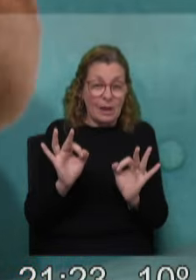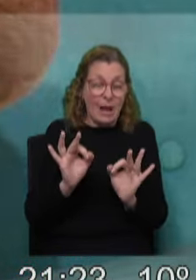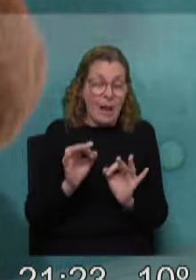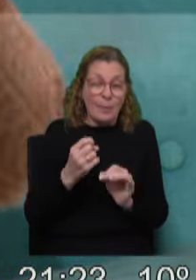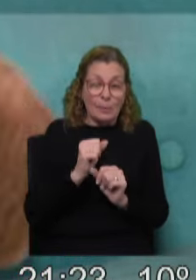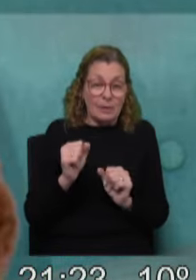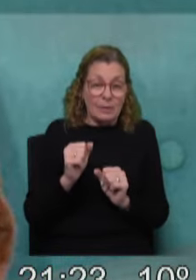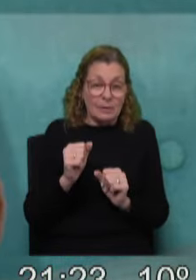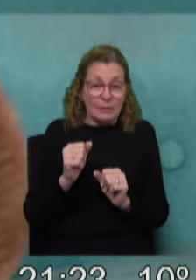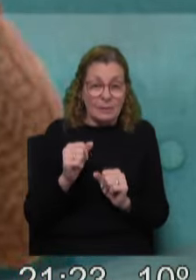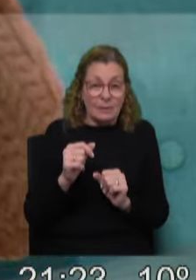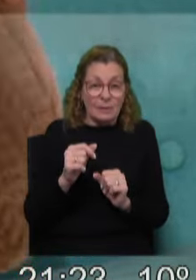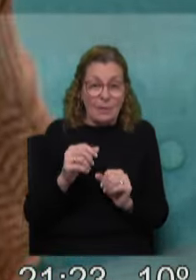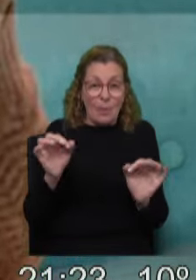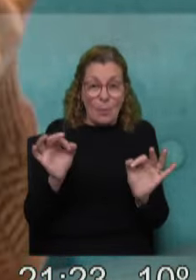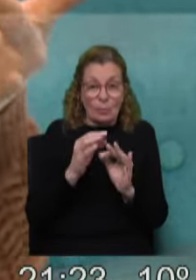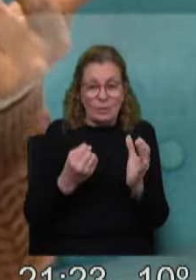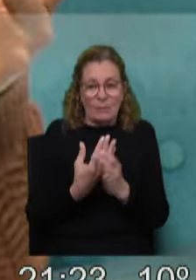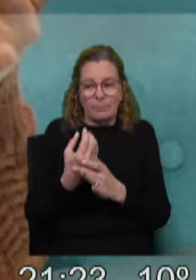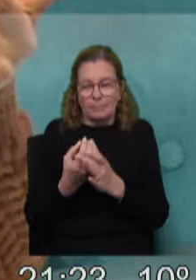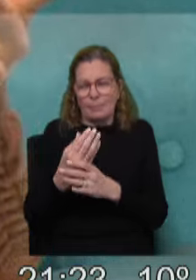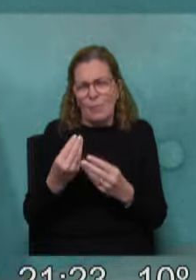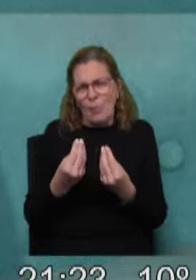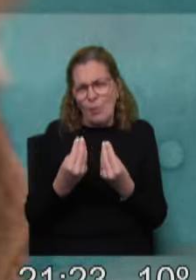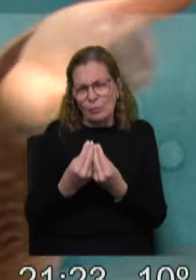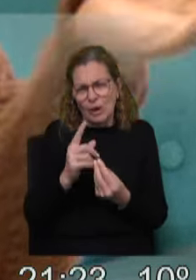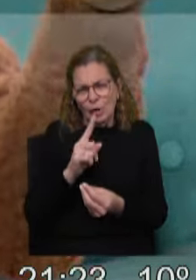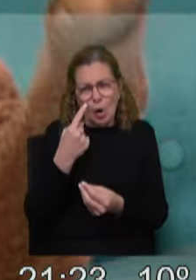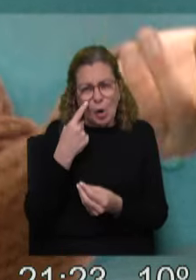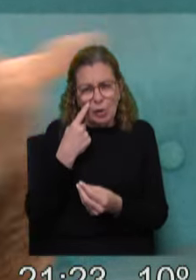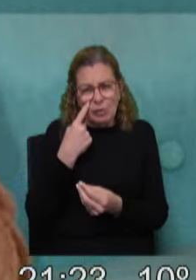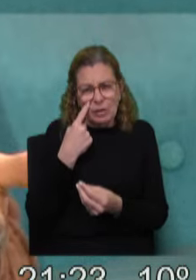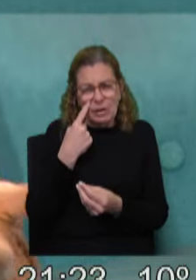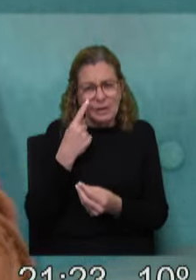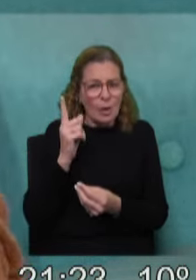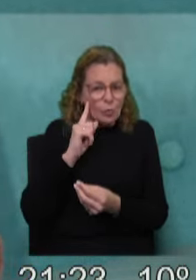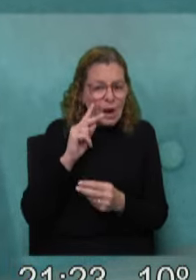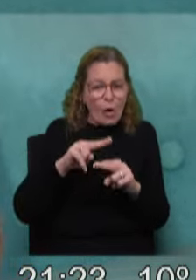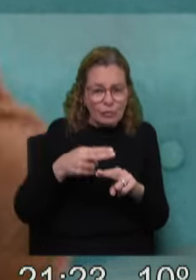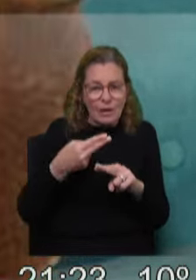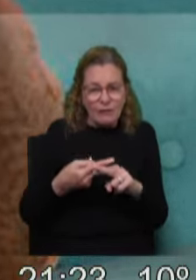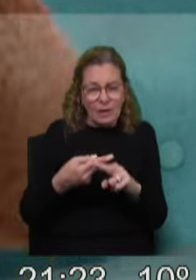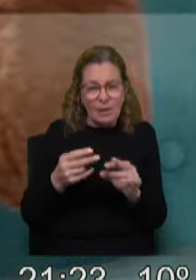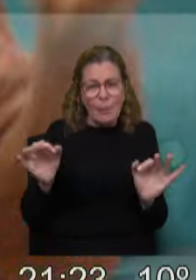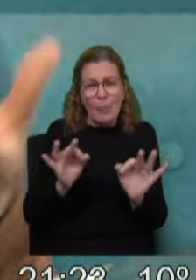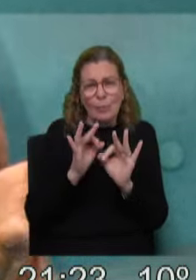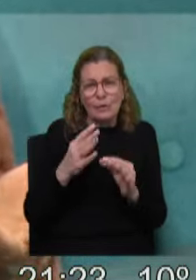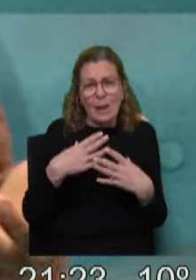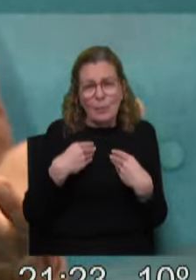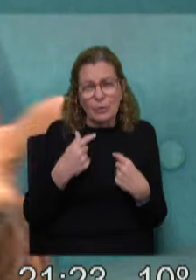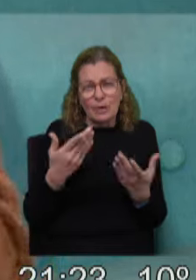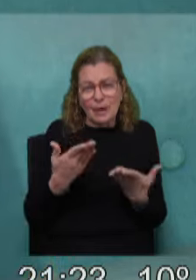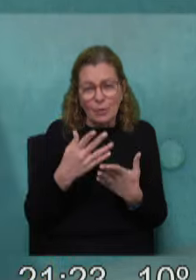para escuchar hasta que te mueras, para descubrir música que no conoces y para reescuchar música que te emocionó, que no le diste bola y